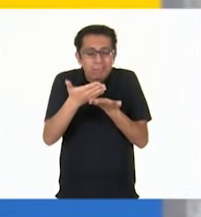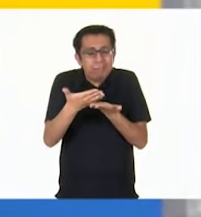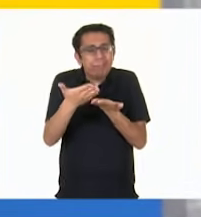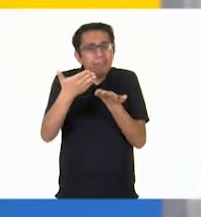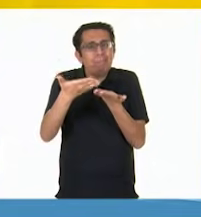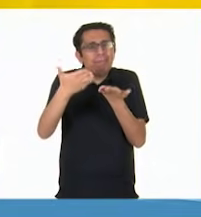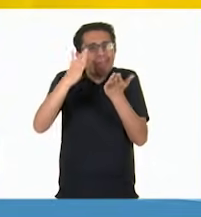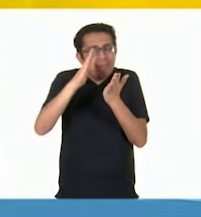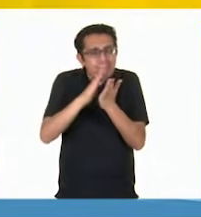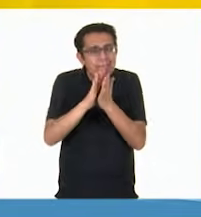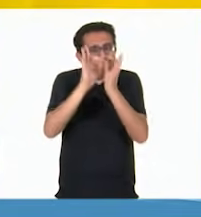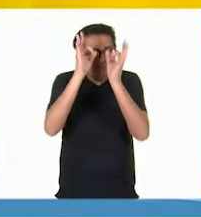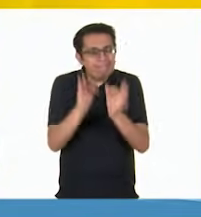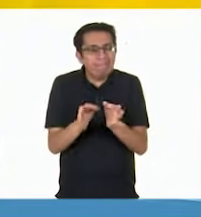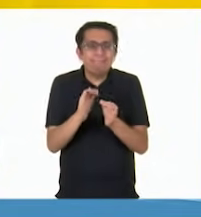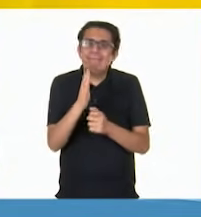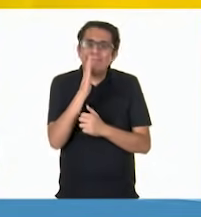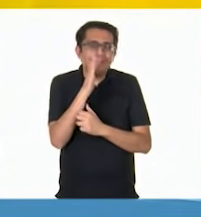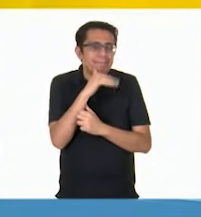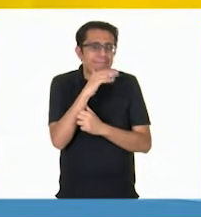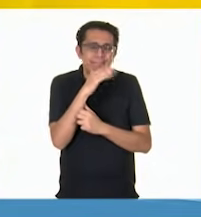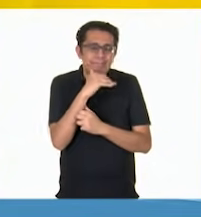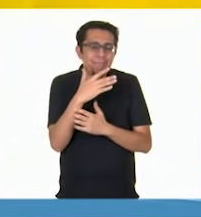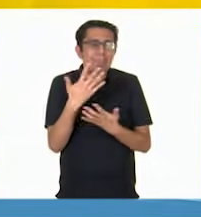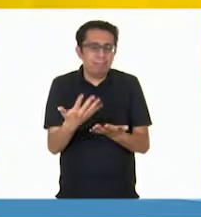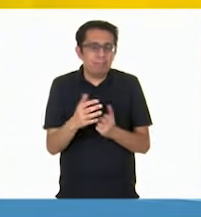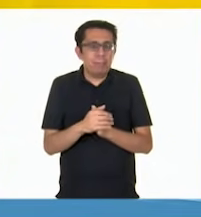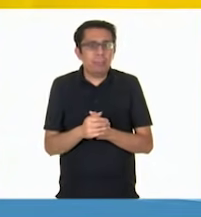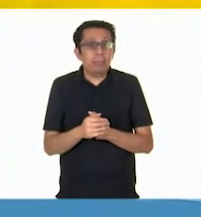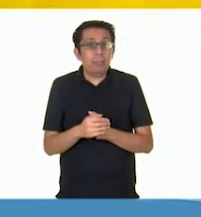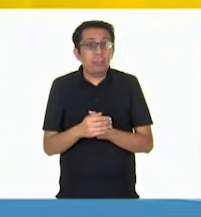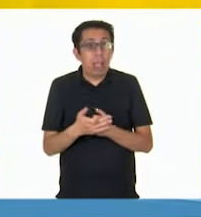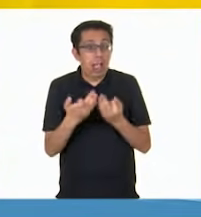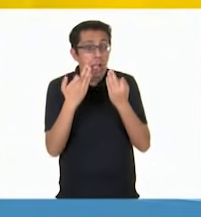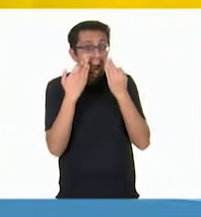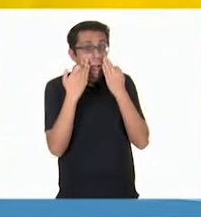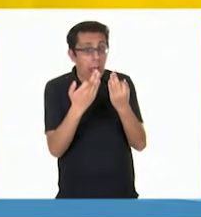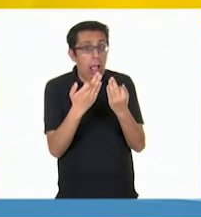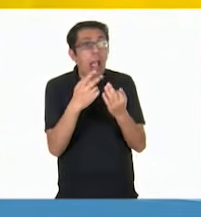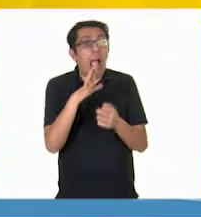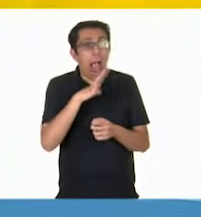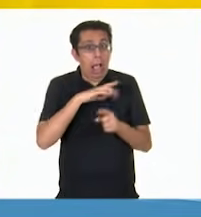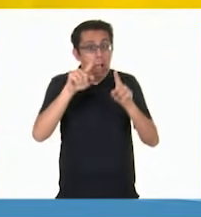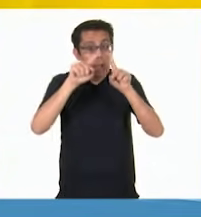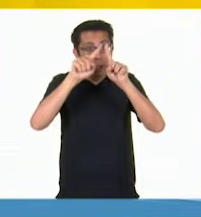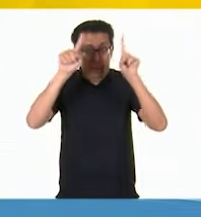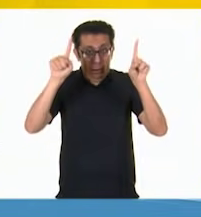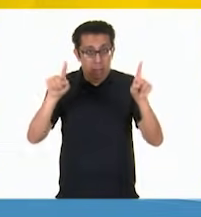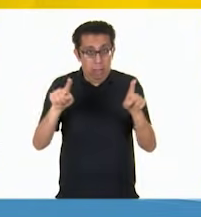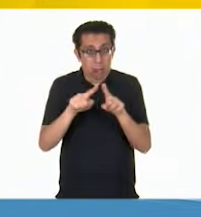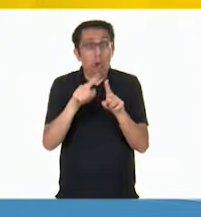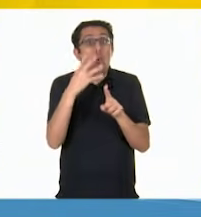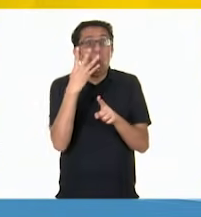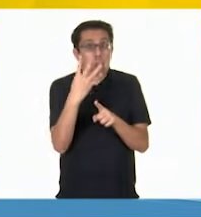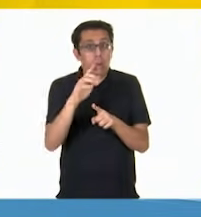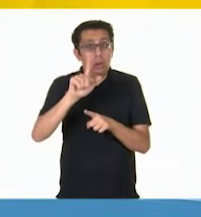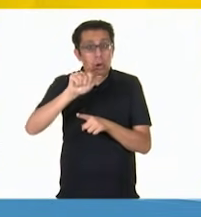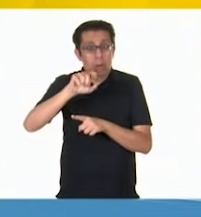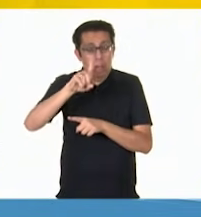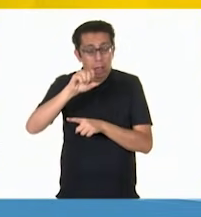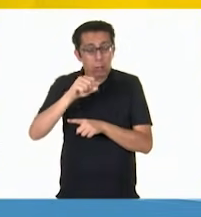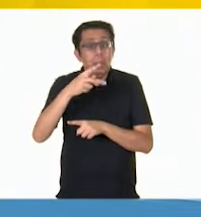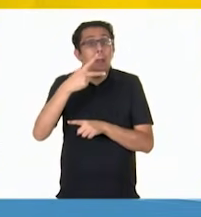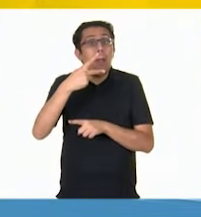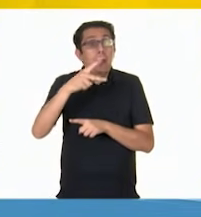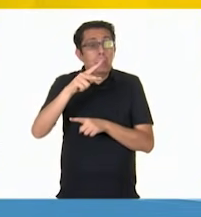coincidan exactamente. Como te darás cuenta, ambos son cuadriláteros, pero el rombo tiene dos